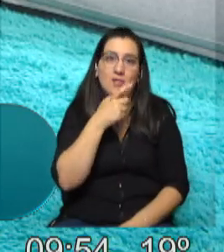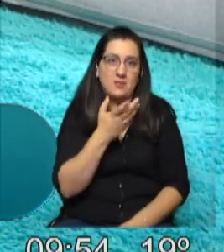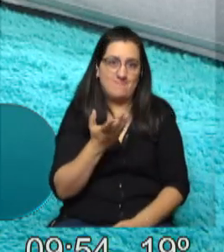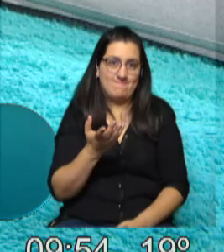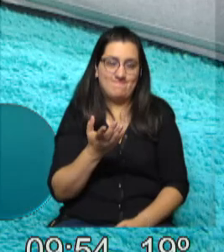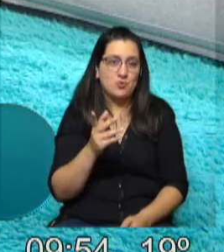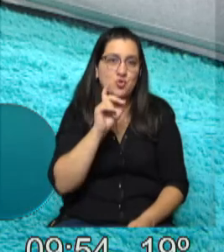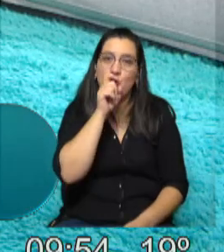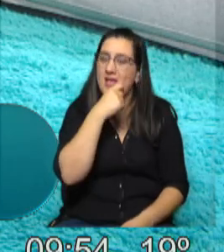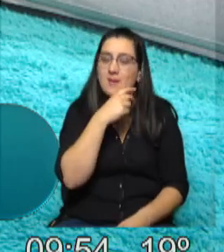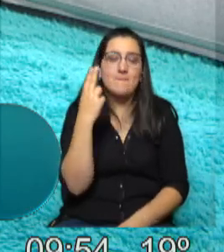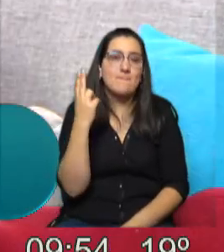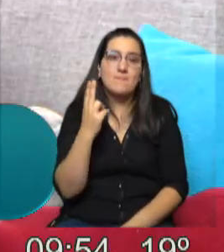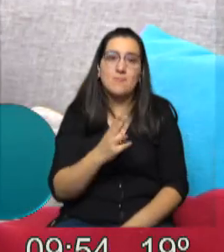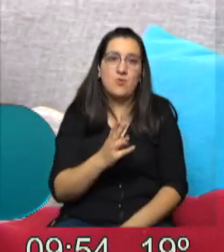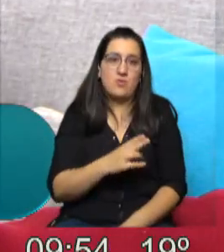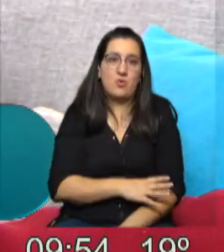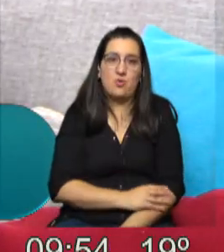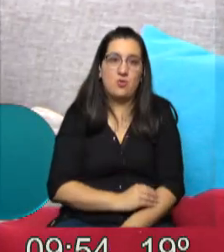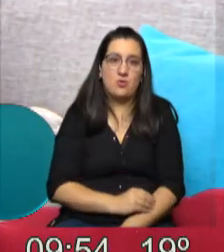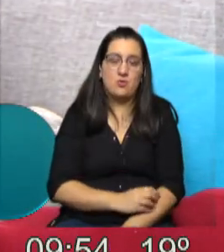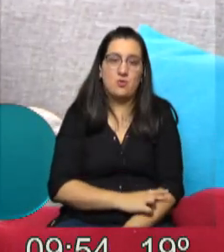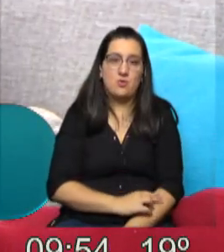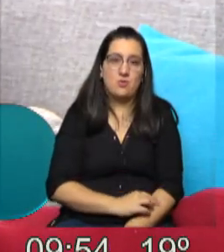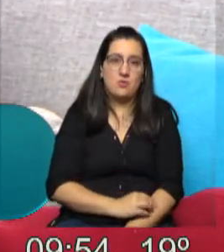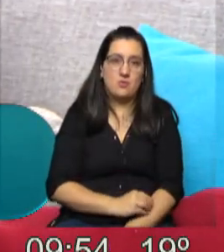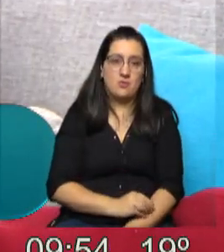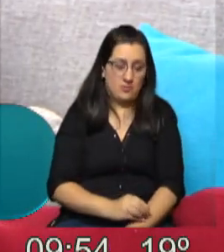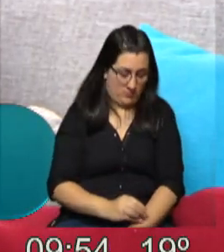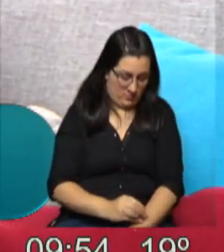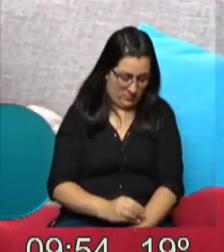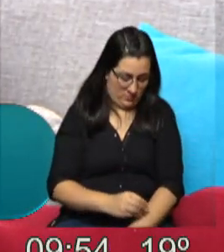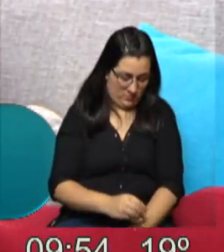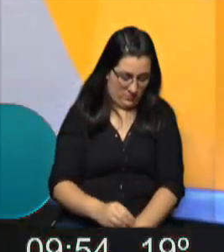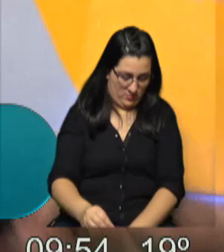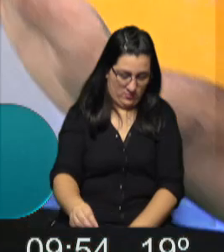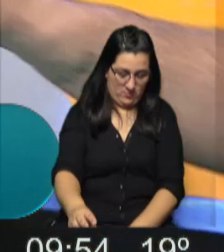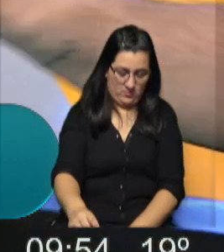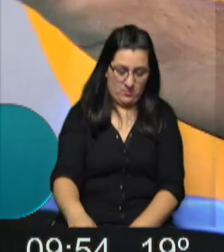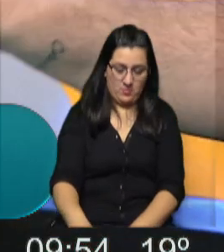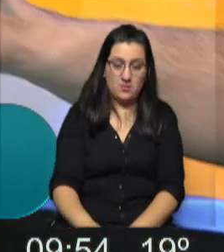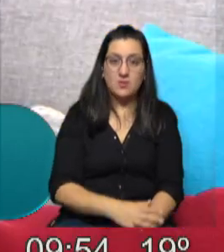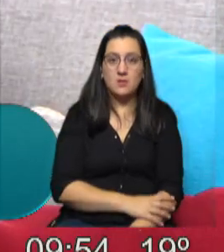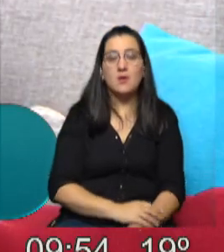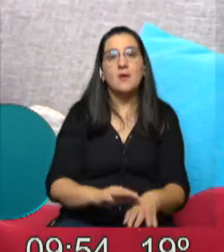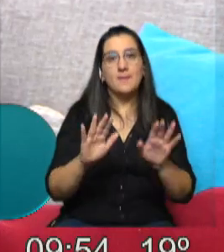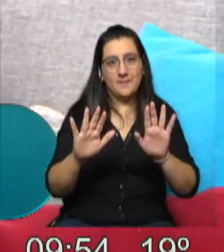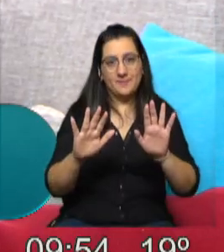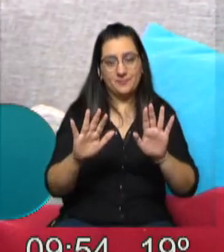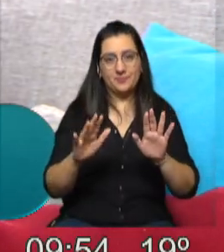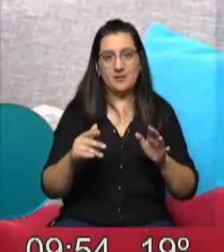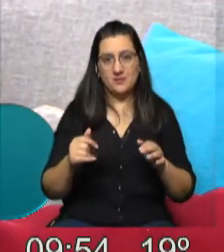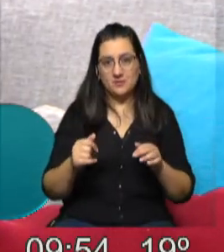sí. Exacto. No se puede. No pueden. Bueno, en realidad... Pobre, si te los vas a privar del chocolate. No, yo soy